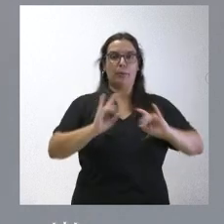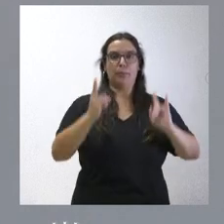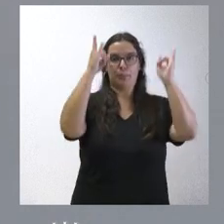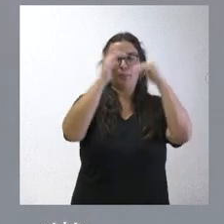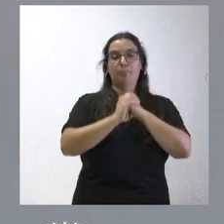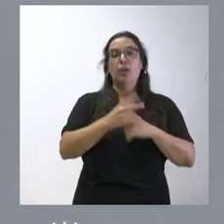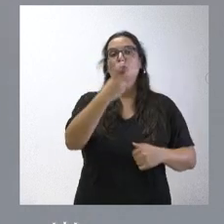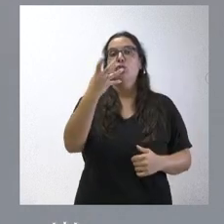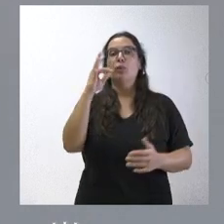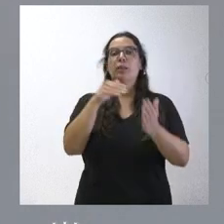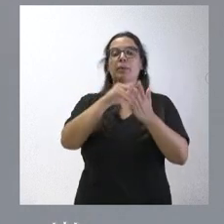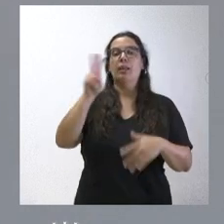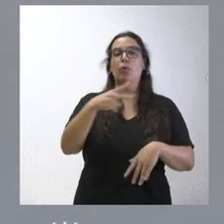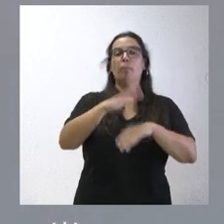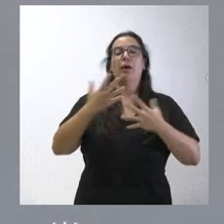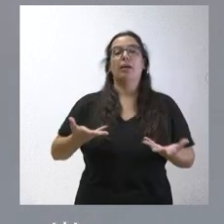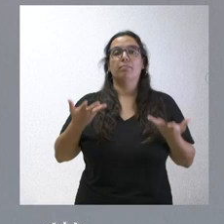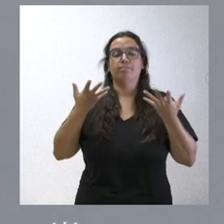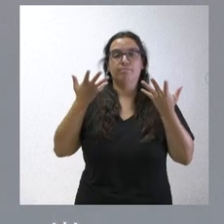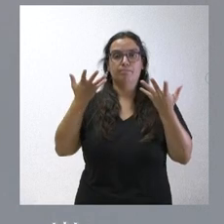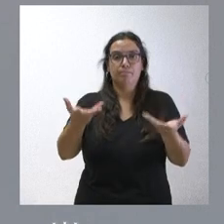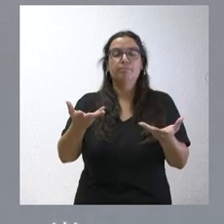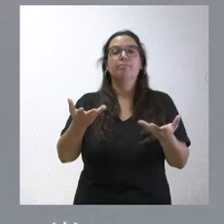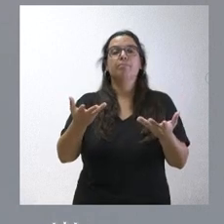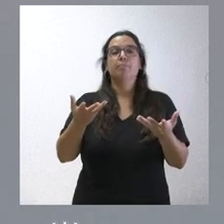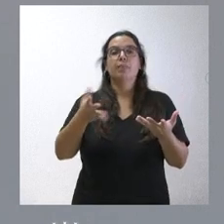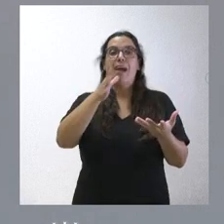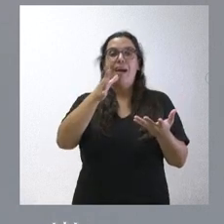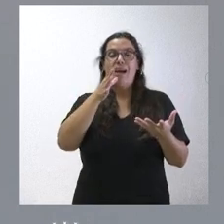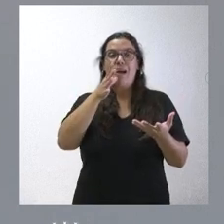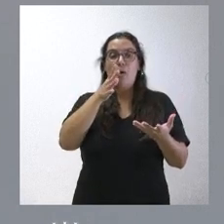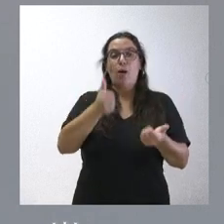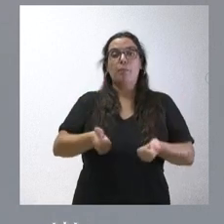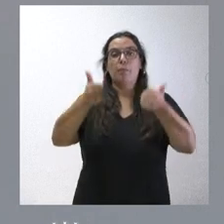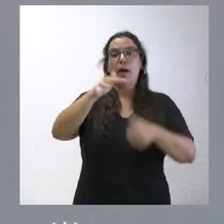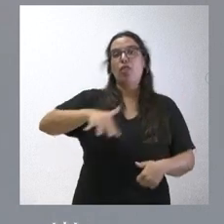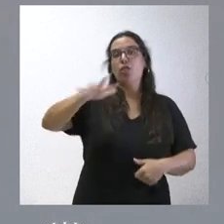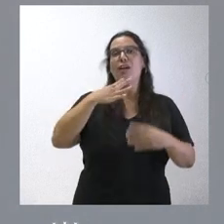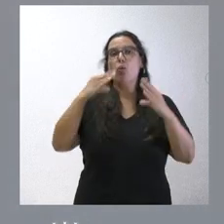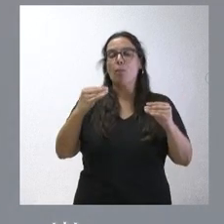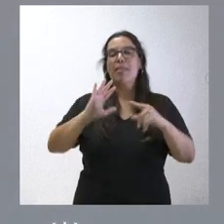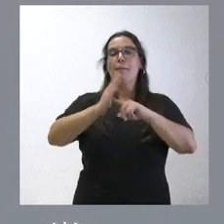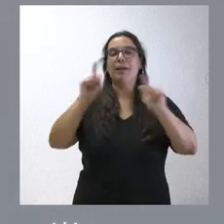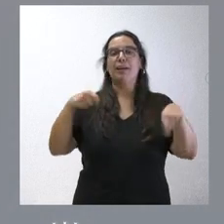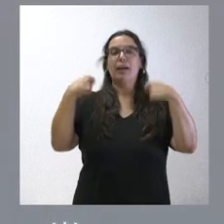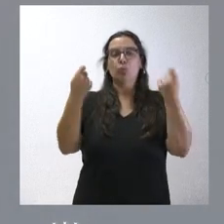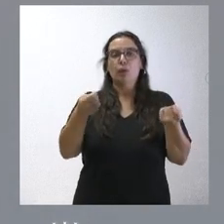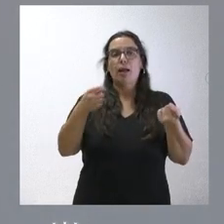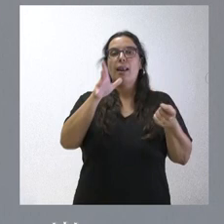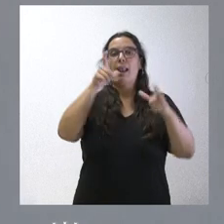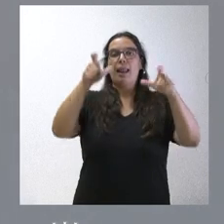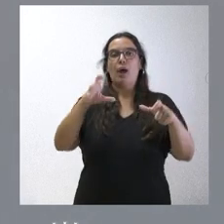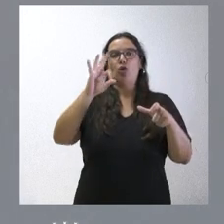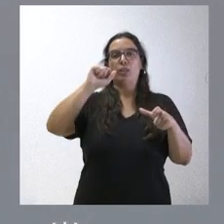euros para la abastecimiento del balance hídrico de las zonas húmedas del parque natural del lago de